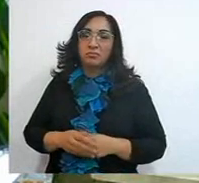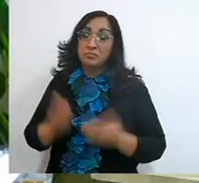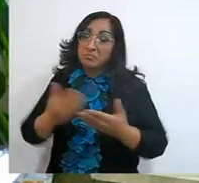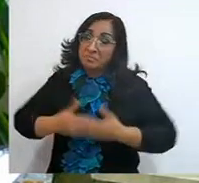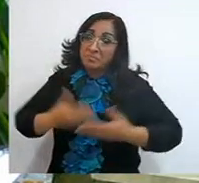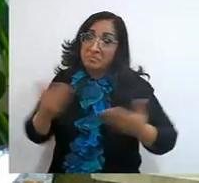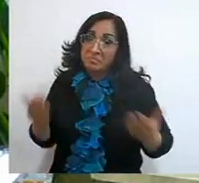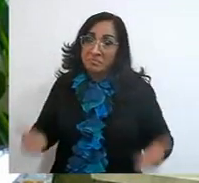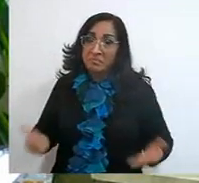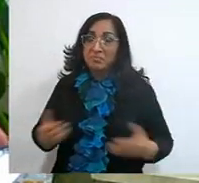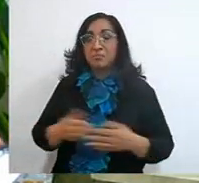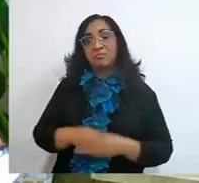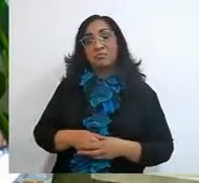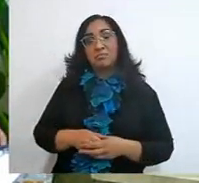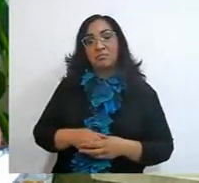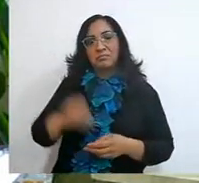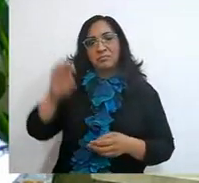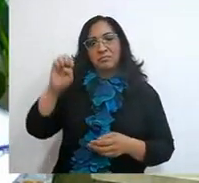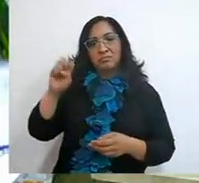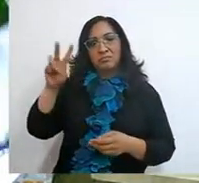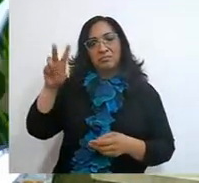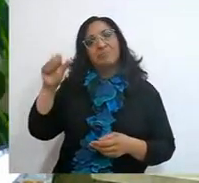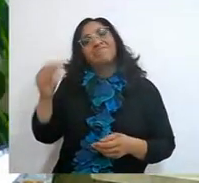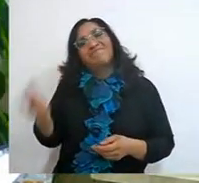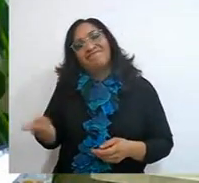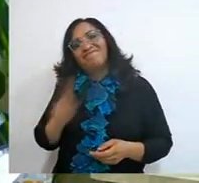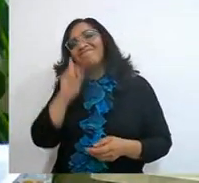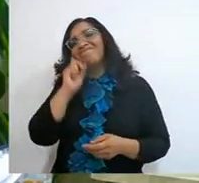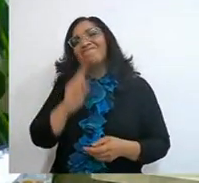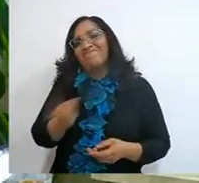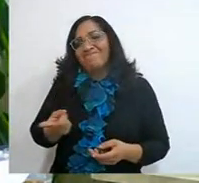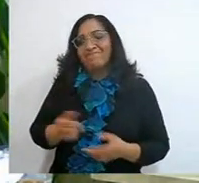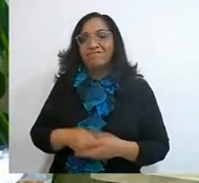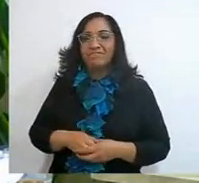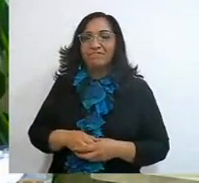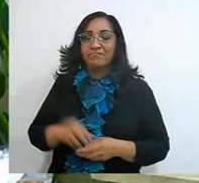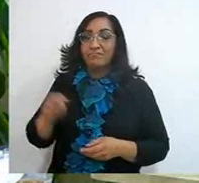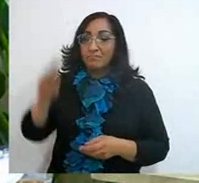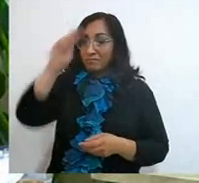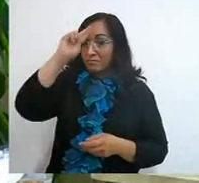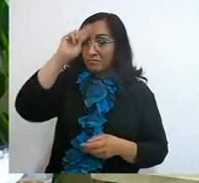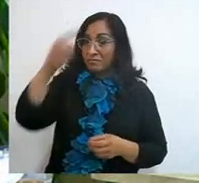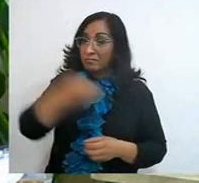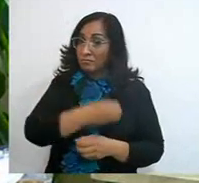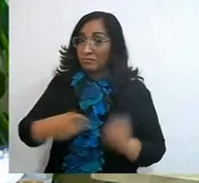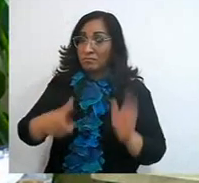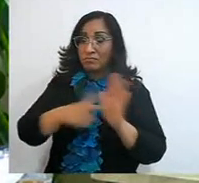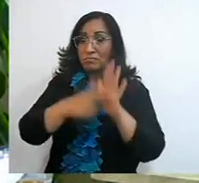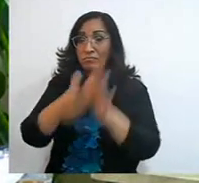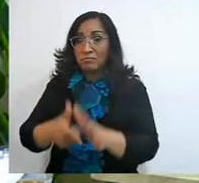Así es, Eva, al fin mujer, no respetó el mandamiento